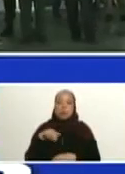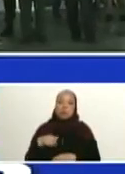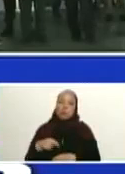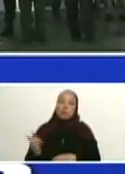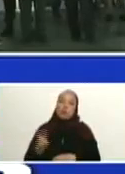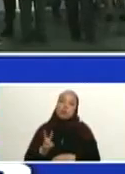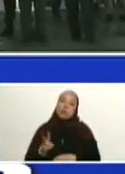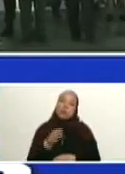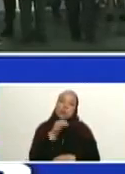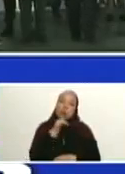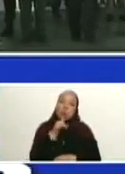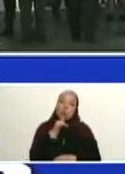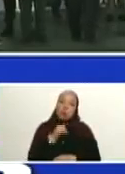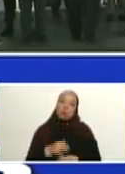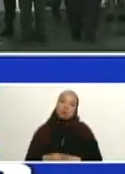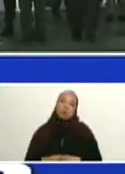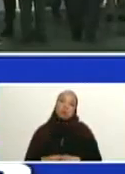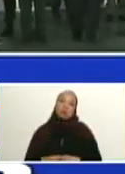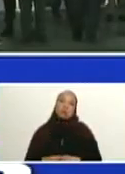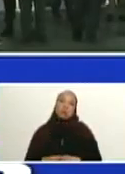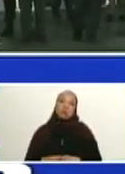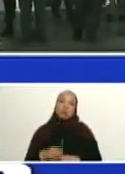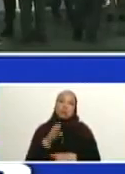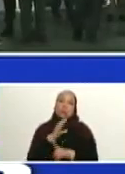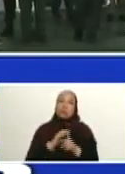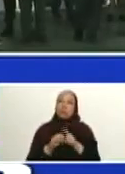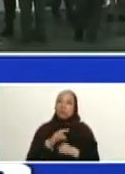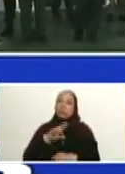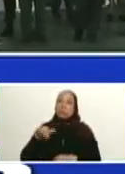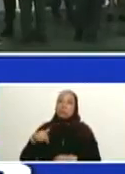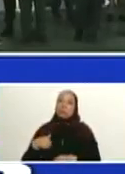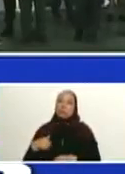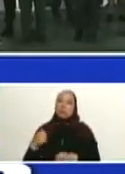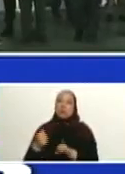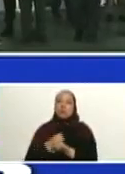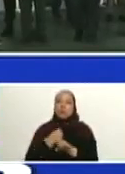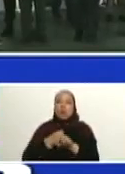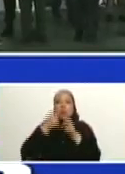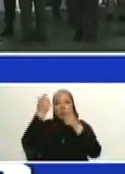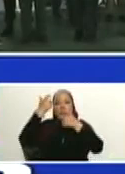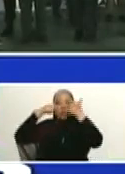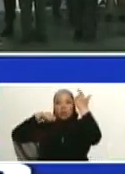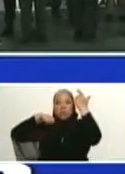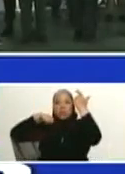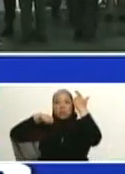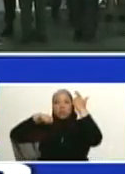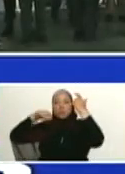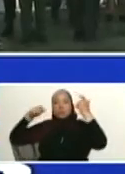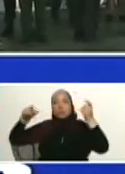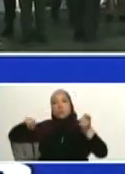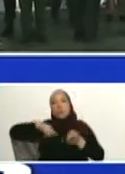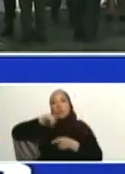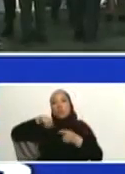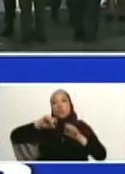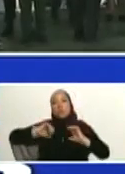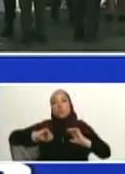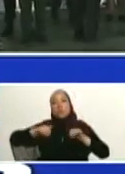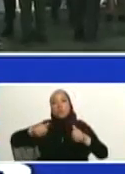hoy, que ha cultivado y que rescató nuestro comandante Chávez. El espíritu